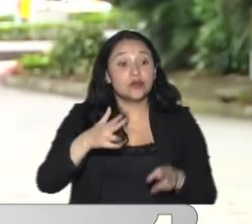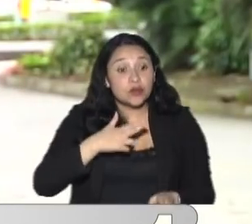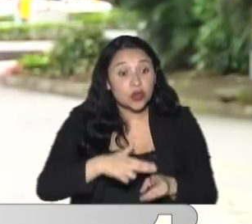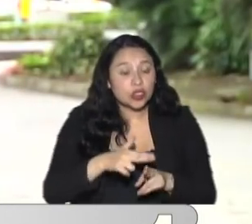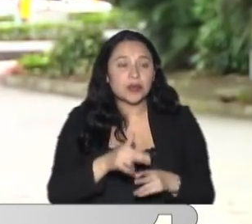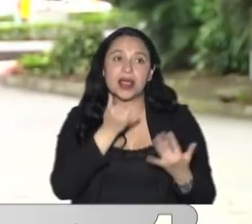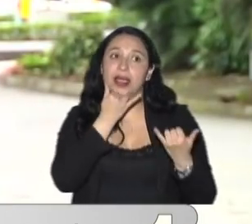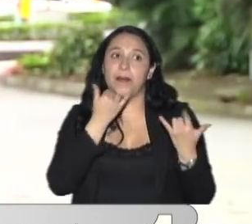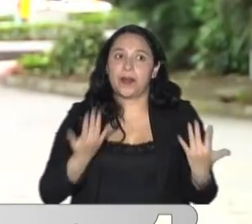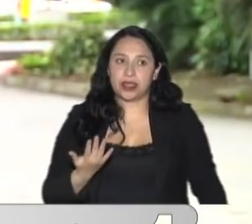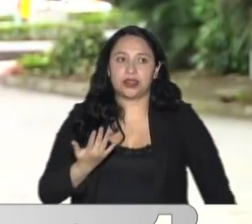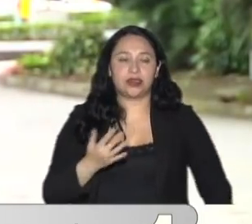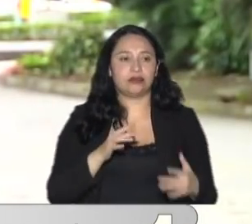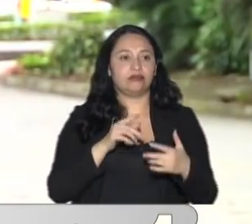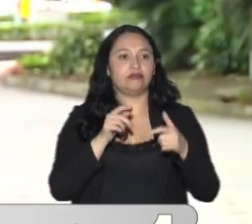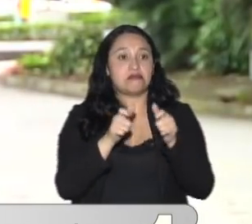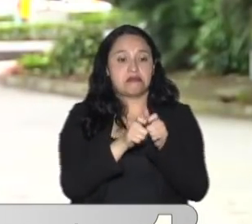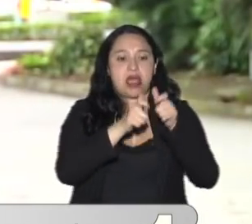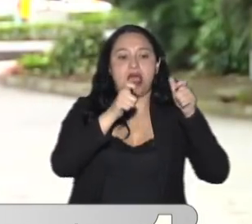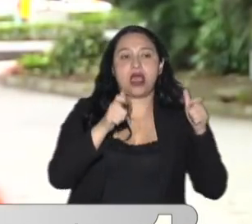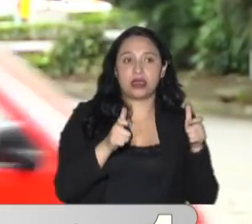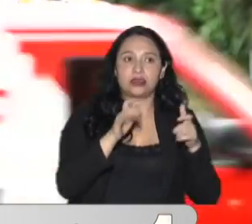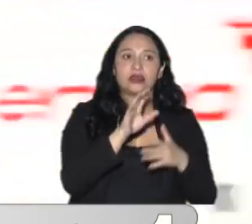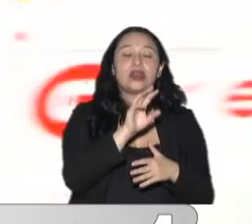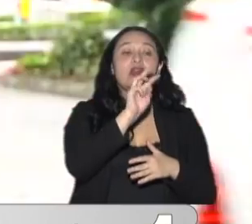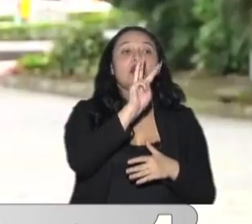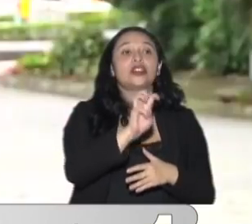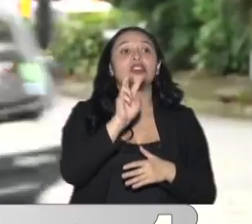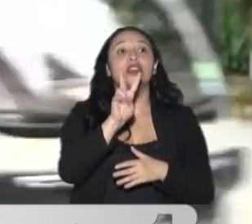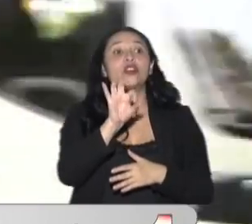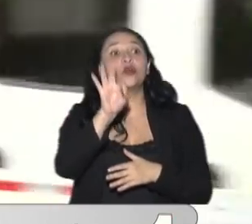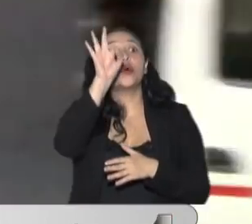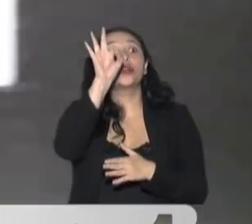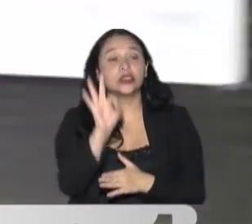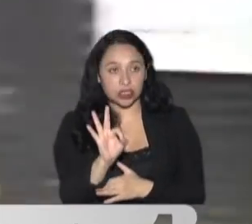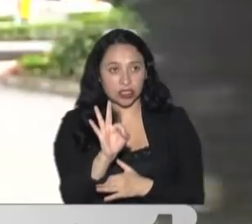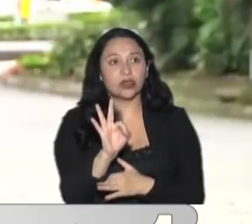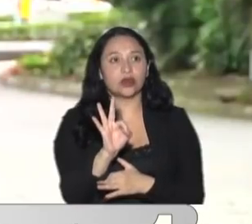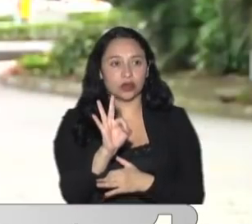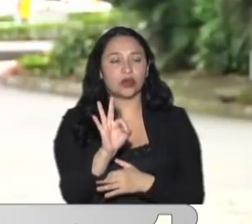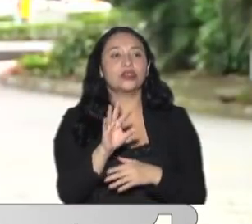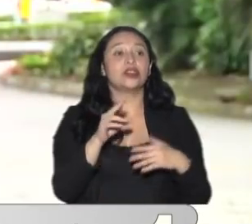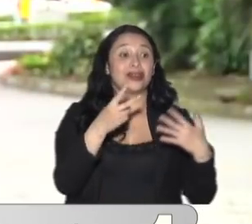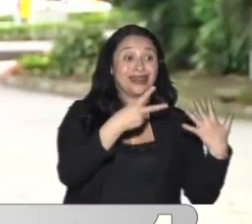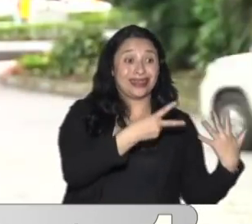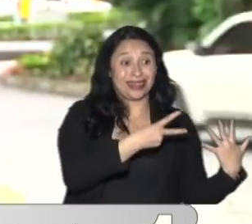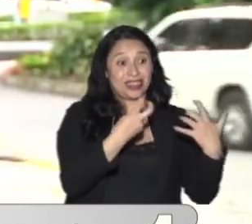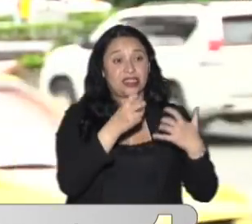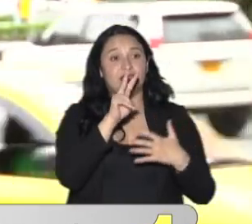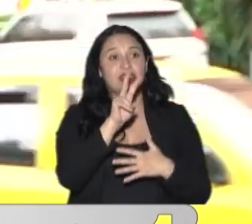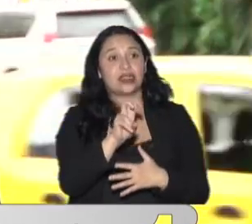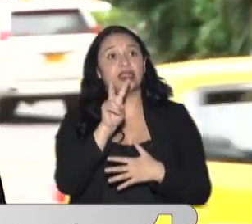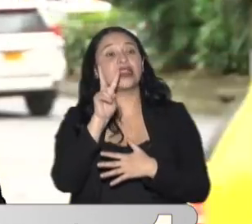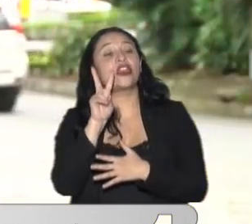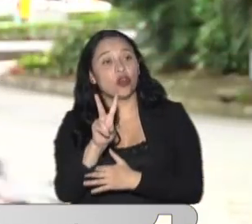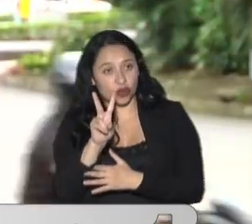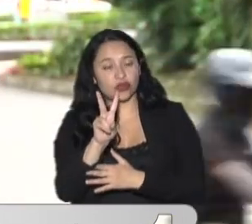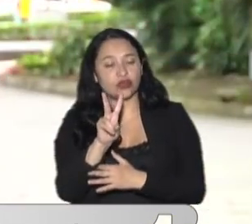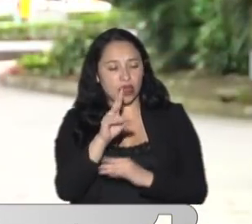teniendo en cuenta estas cifras, que no solamente es de este 82%, sino que están ocupadas 772 camas de